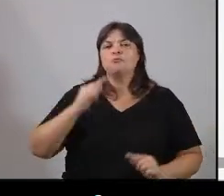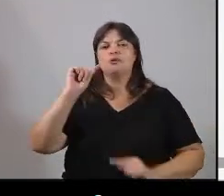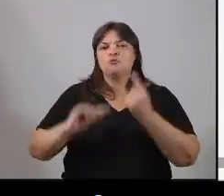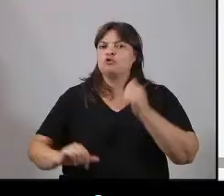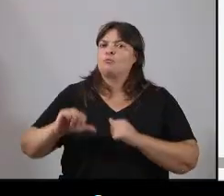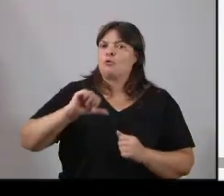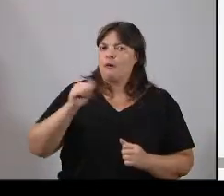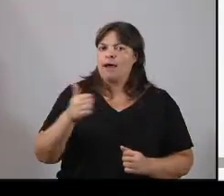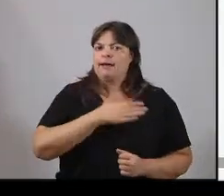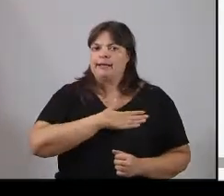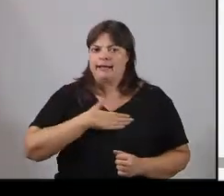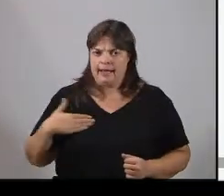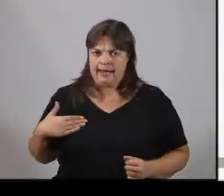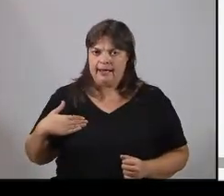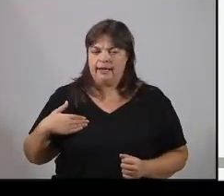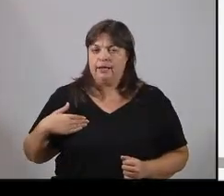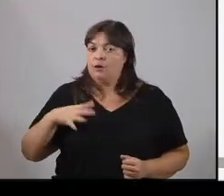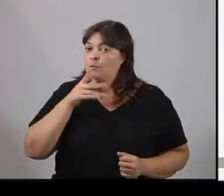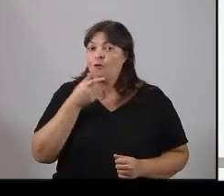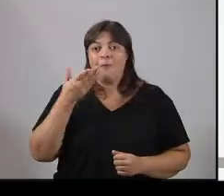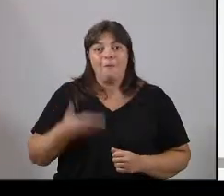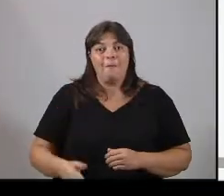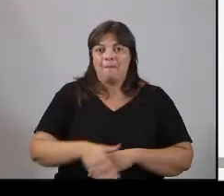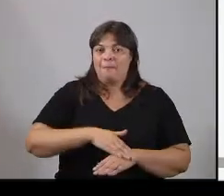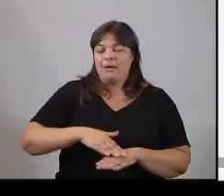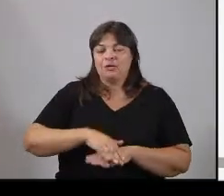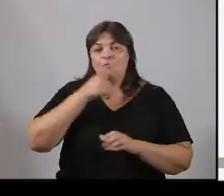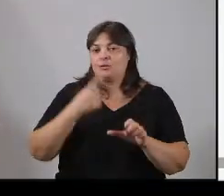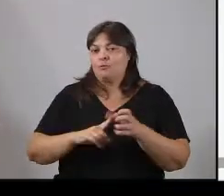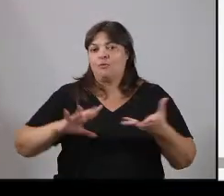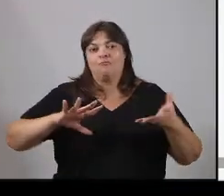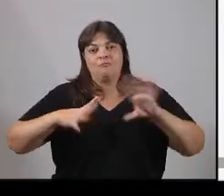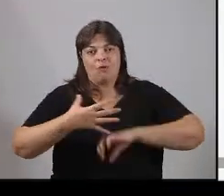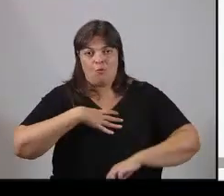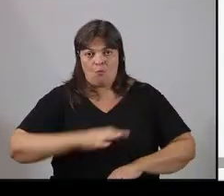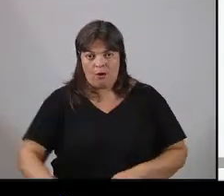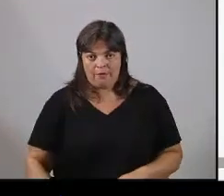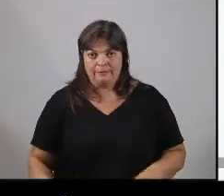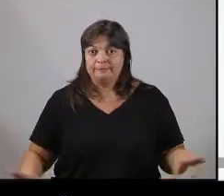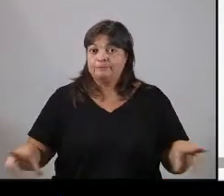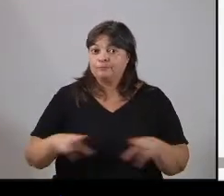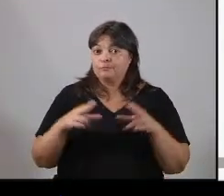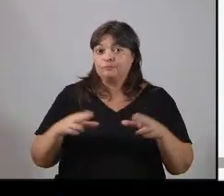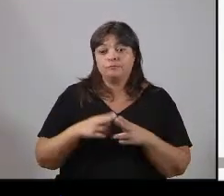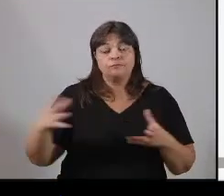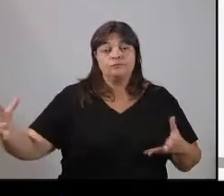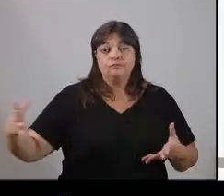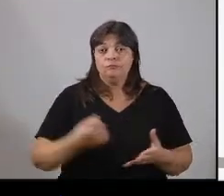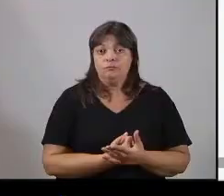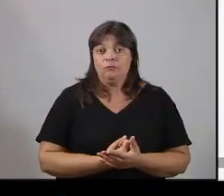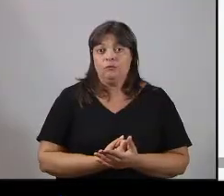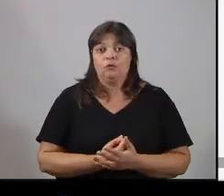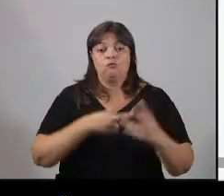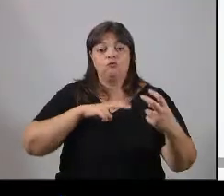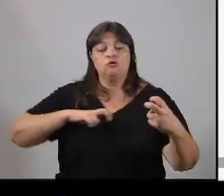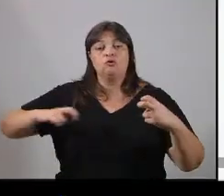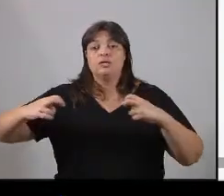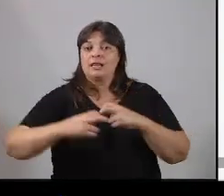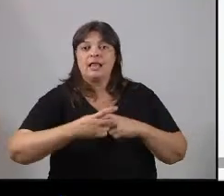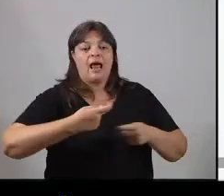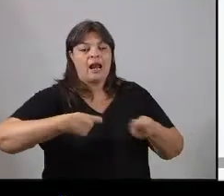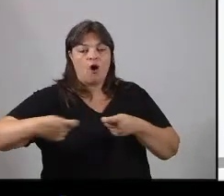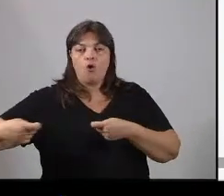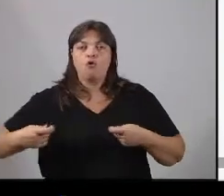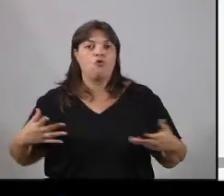aprobado. Es el instrumento esencial para seguir cambiando Extremadura. Socios todos y sentados a negociar con todos.